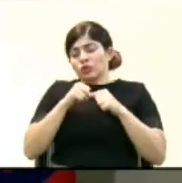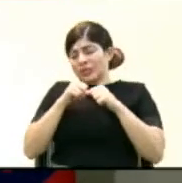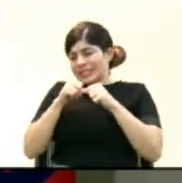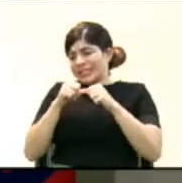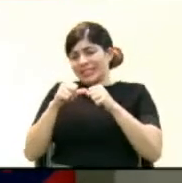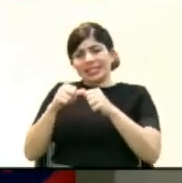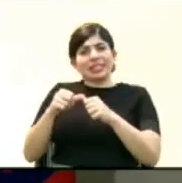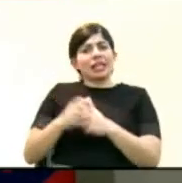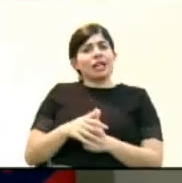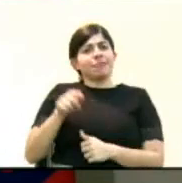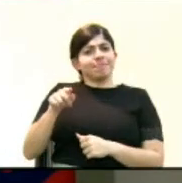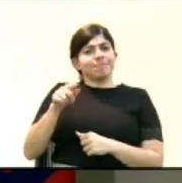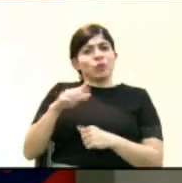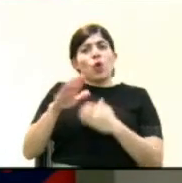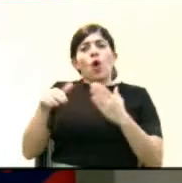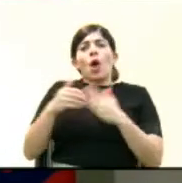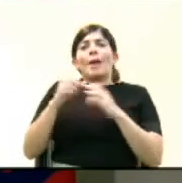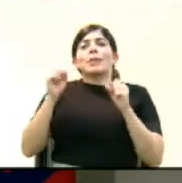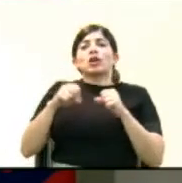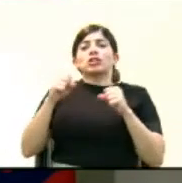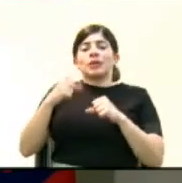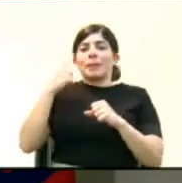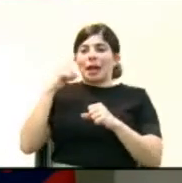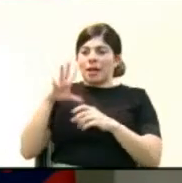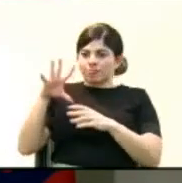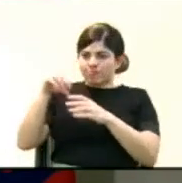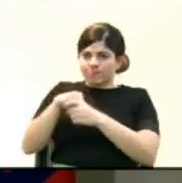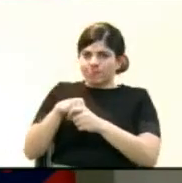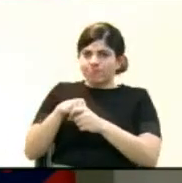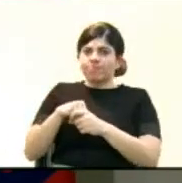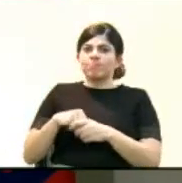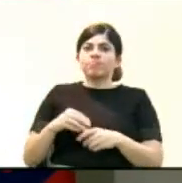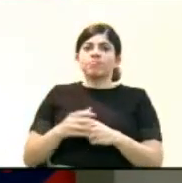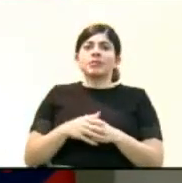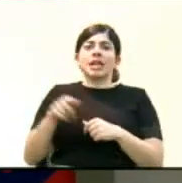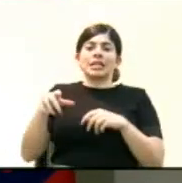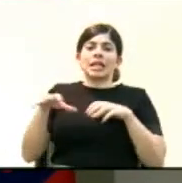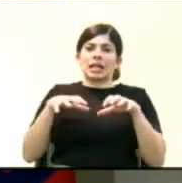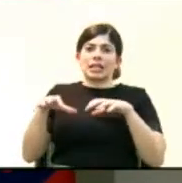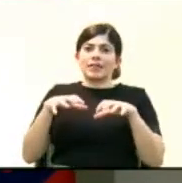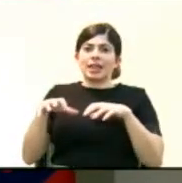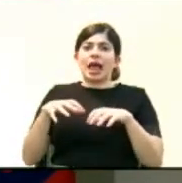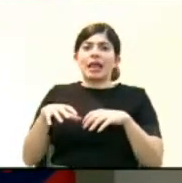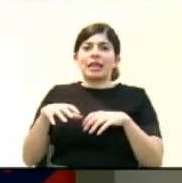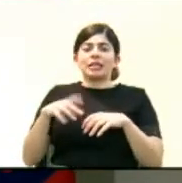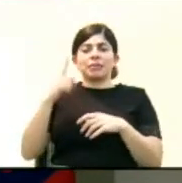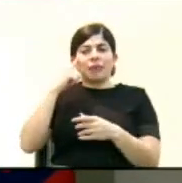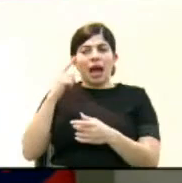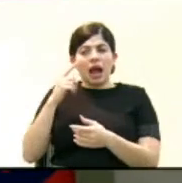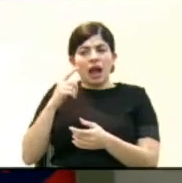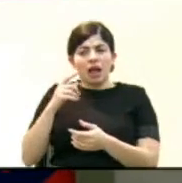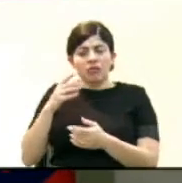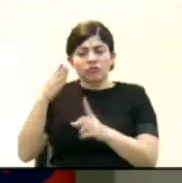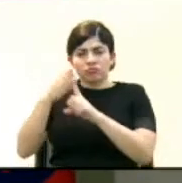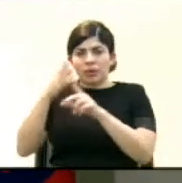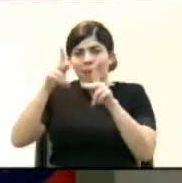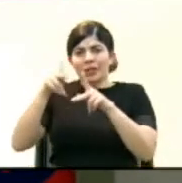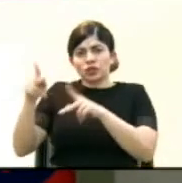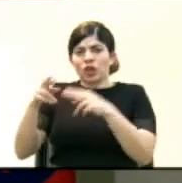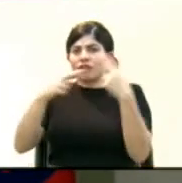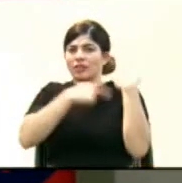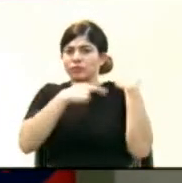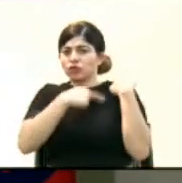tratando de hacer lo posible para intervenir, clausurar los eventos y tomar acciones contra las personas